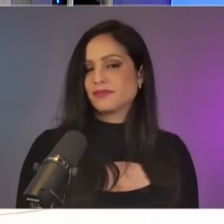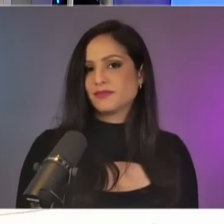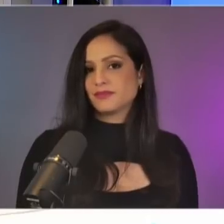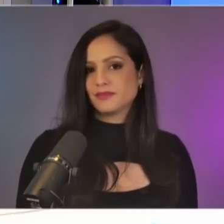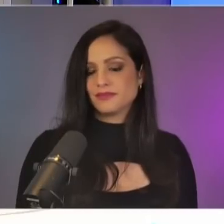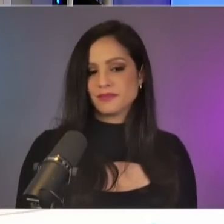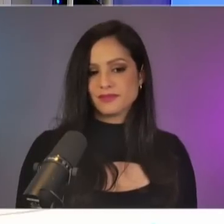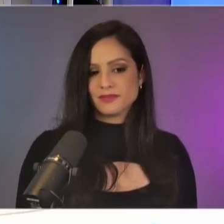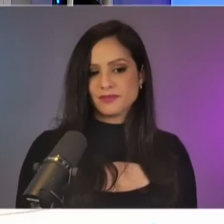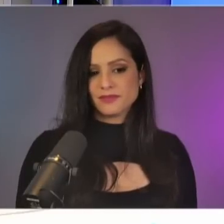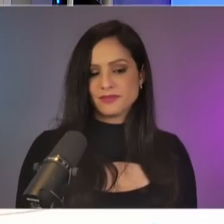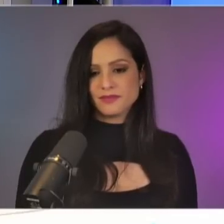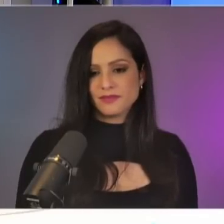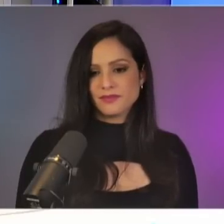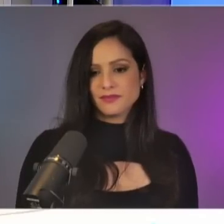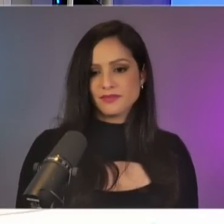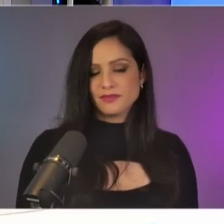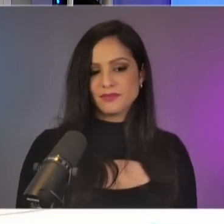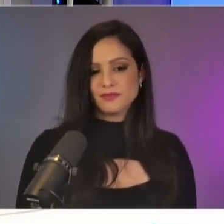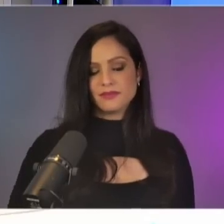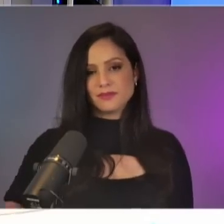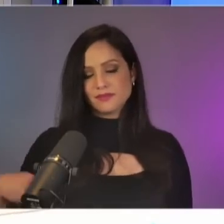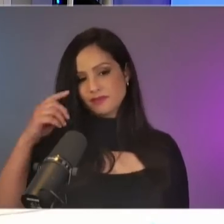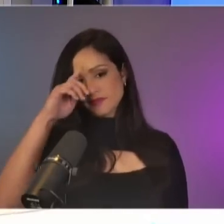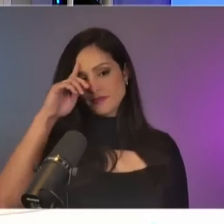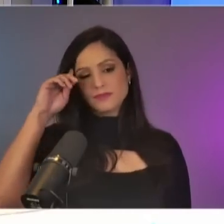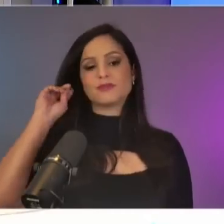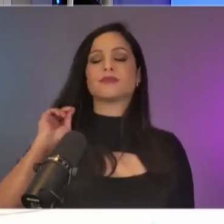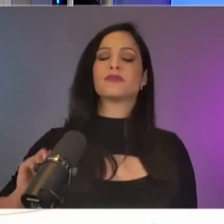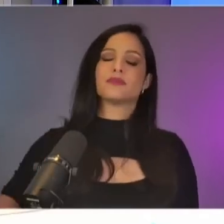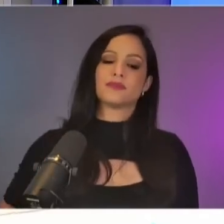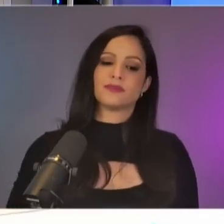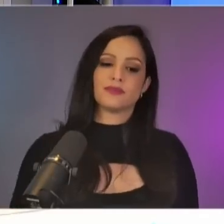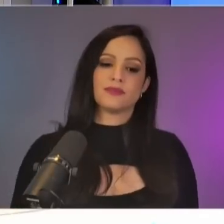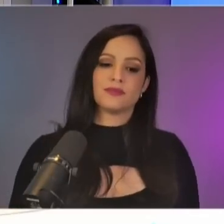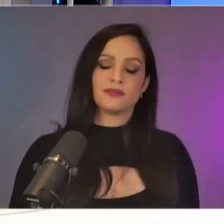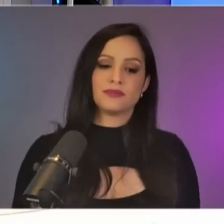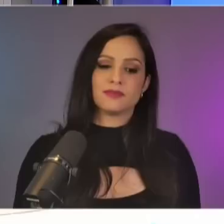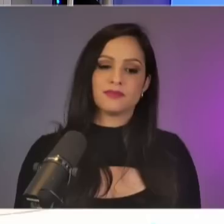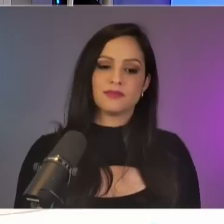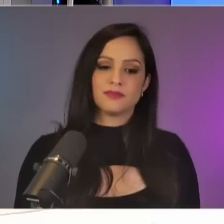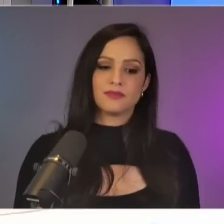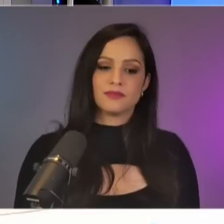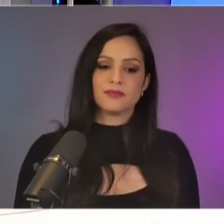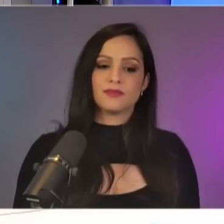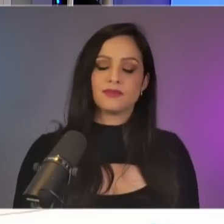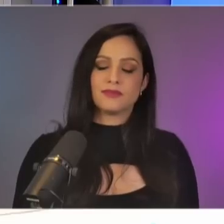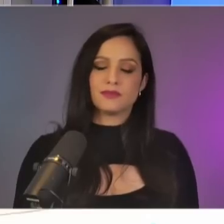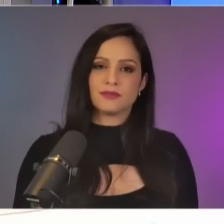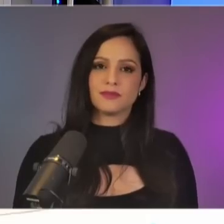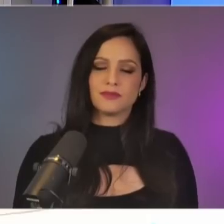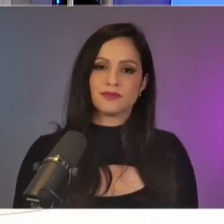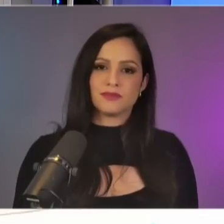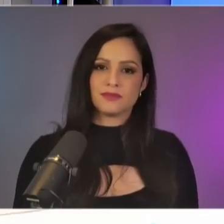dejar claro aquí antes de nos vamos a una pausa o no Laura Ah no Okay ustedes querían dejar claro